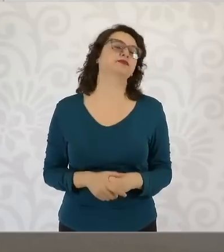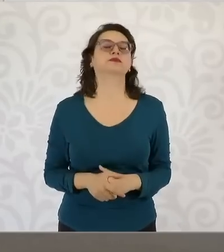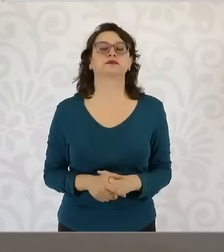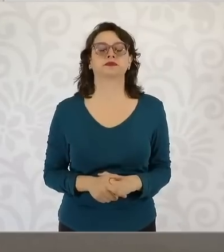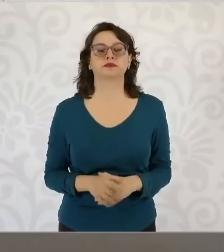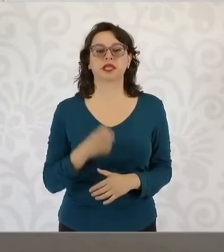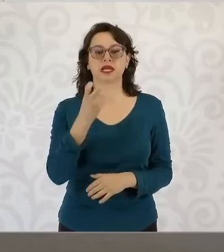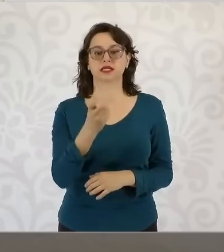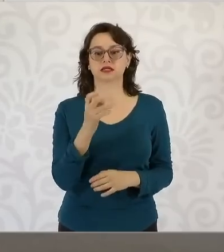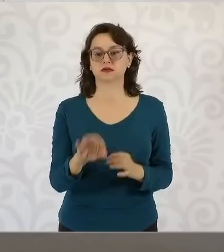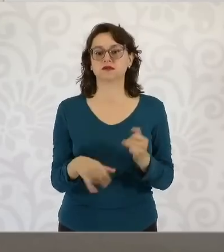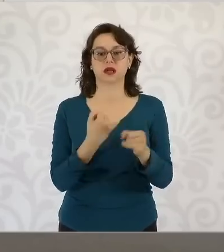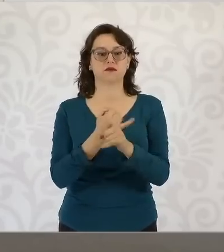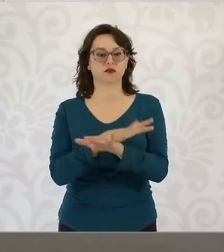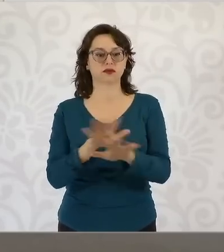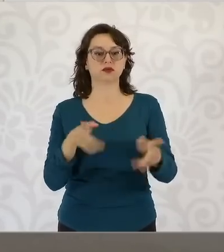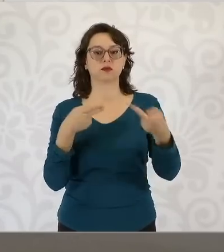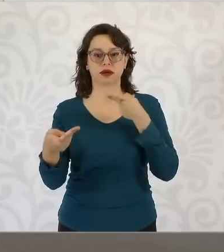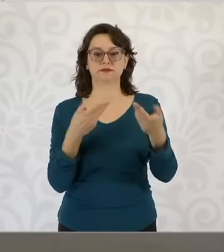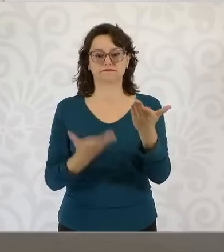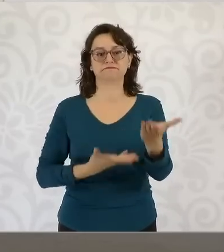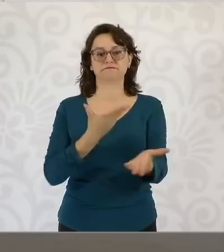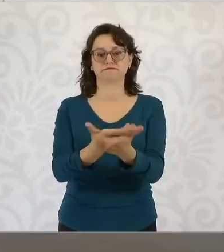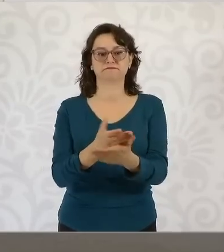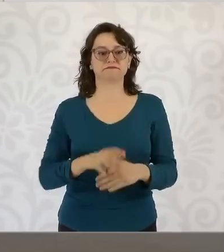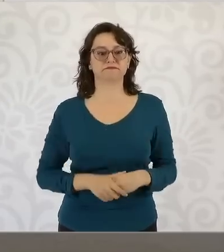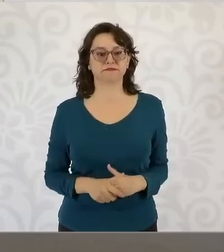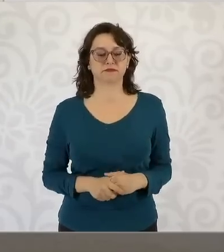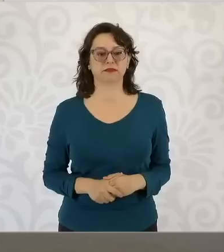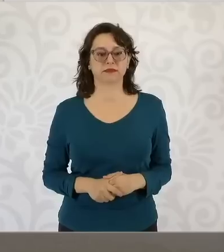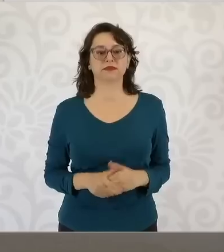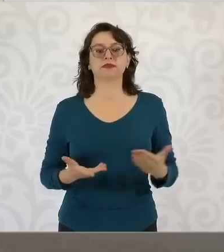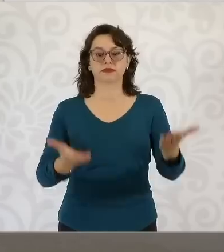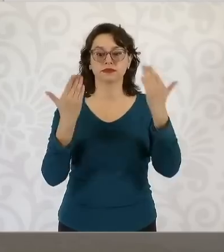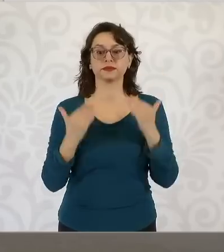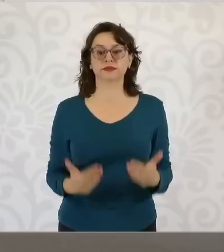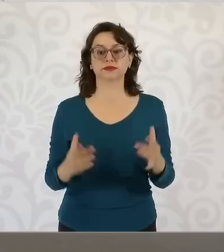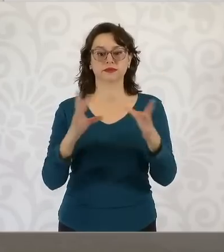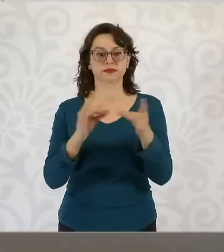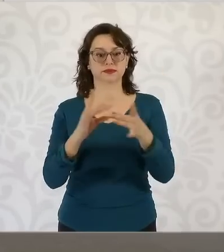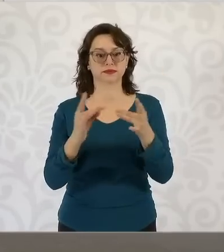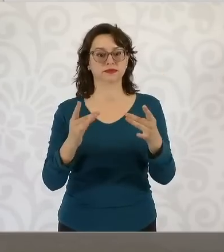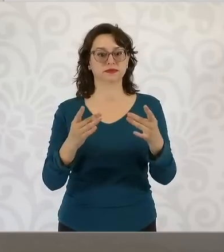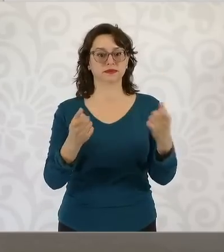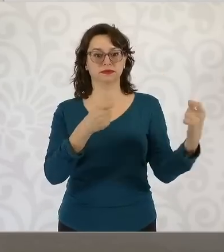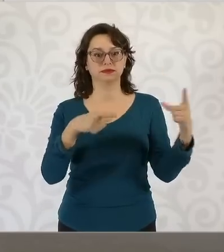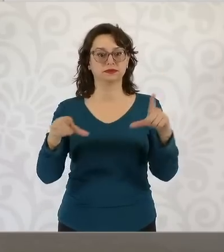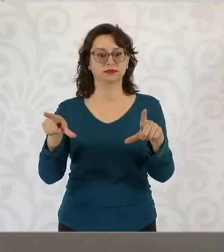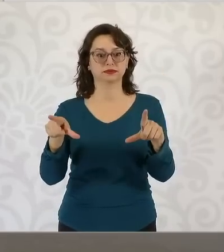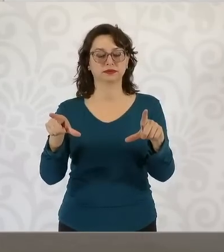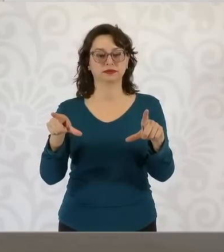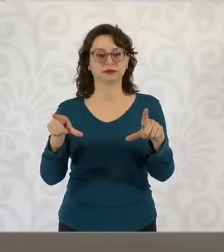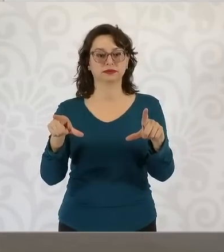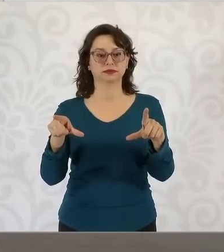Ese sería el plan, presidente. Bueno, y si me permite, nada más aclaro en la siguiente, por favor. Muy